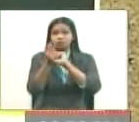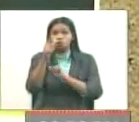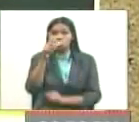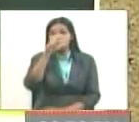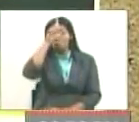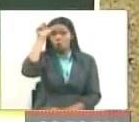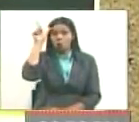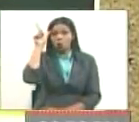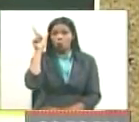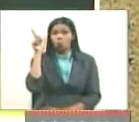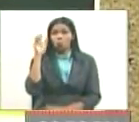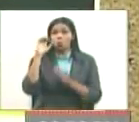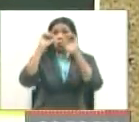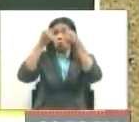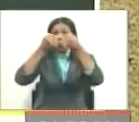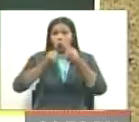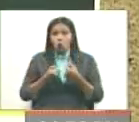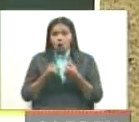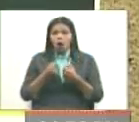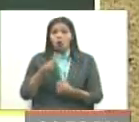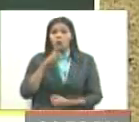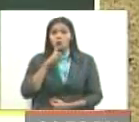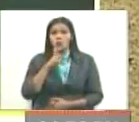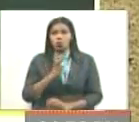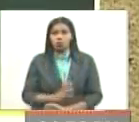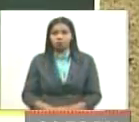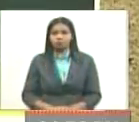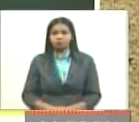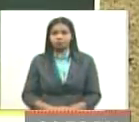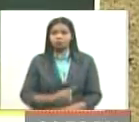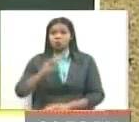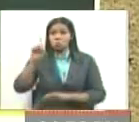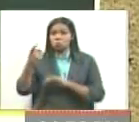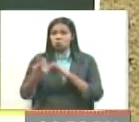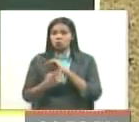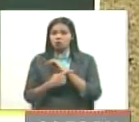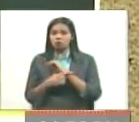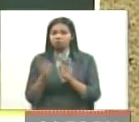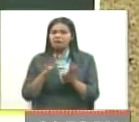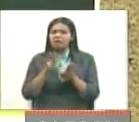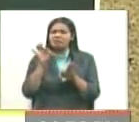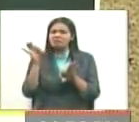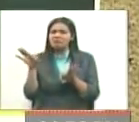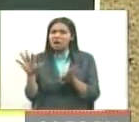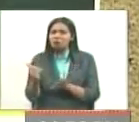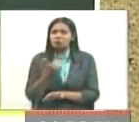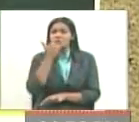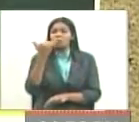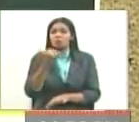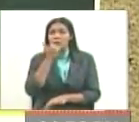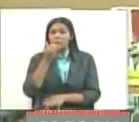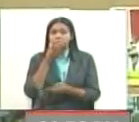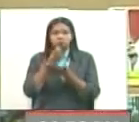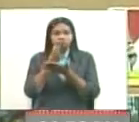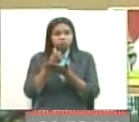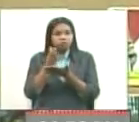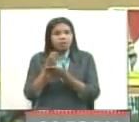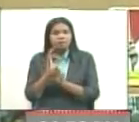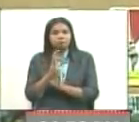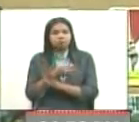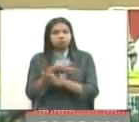oro, no está preso, pero está en una jaula de oro. Y a Juanito Limaña hay que dejarlo que se sigue equivocando, que lo está haciendo muy bien.